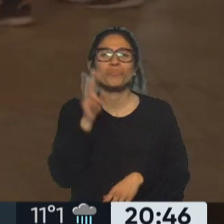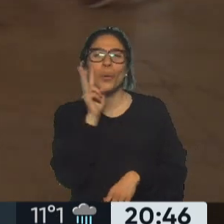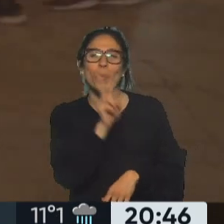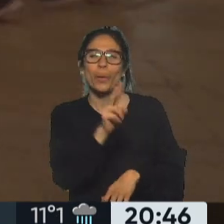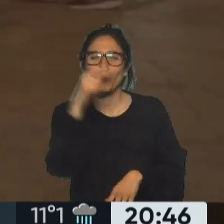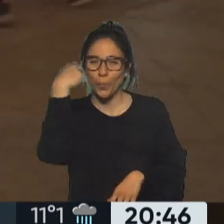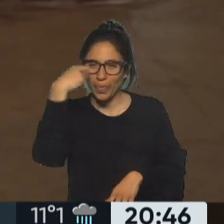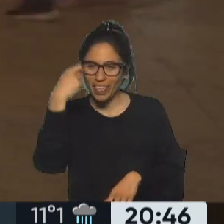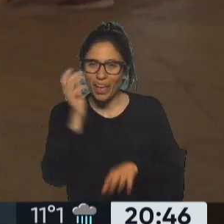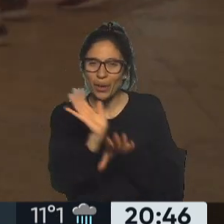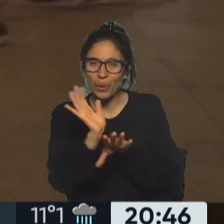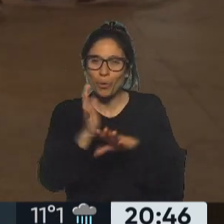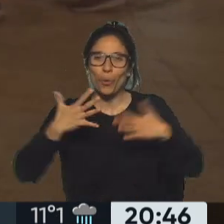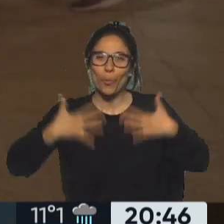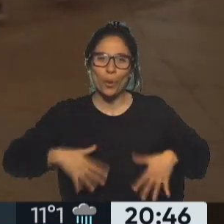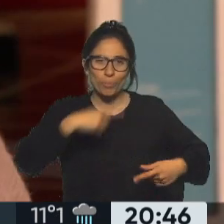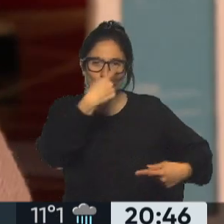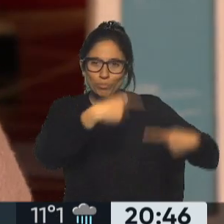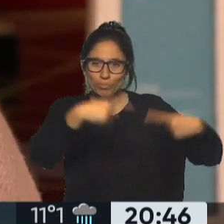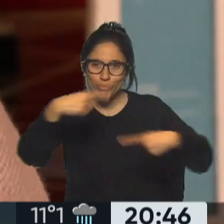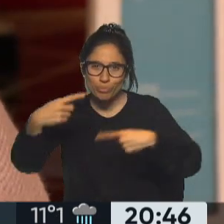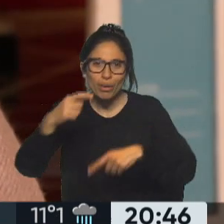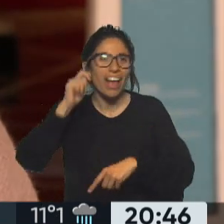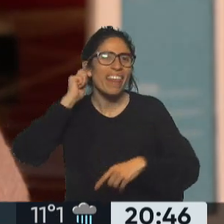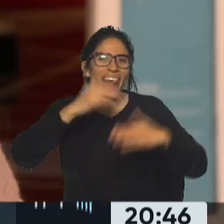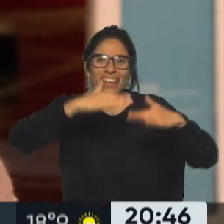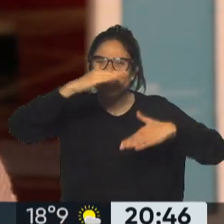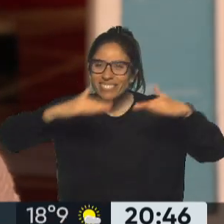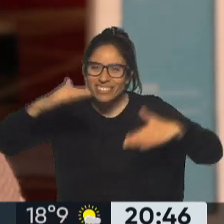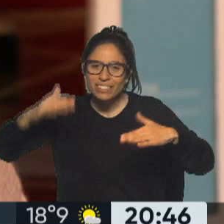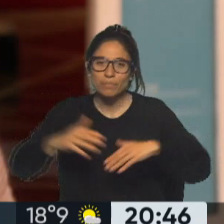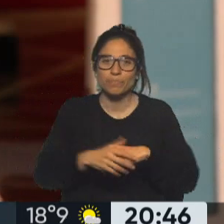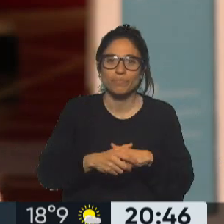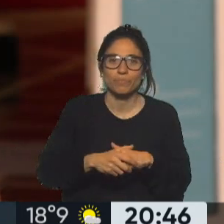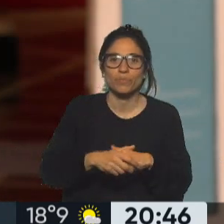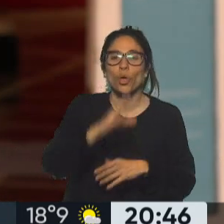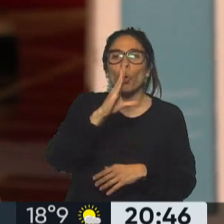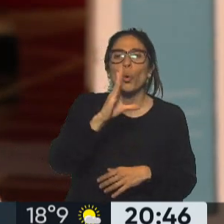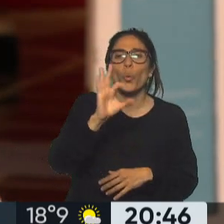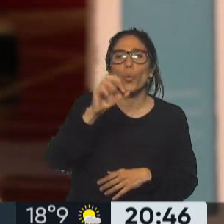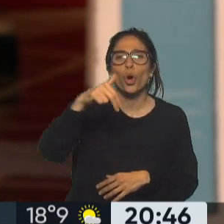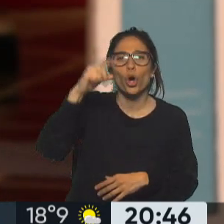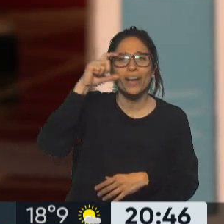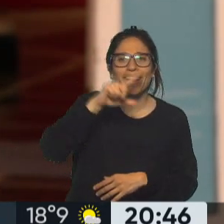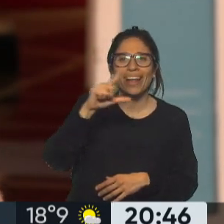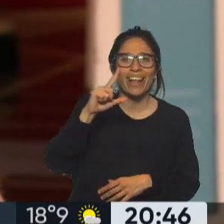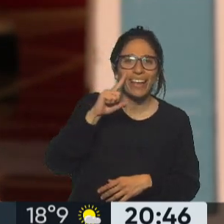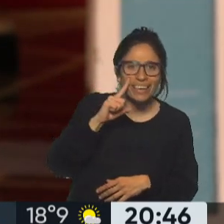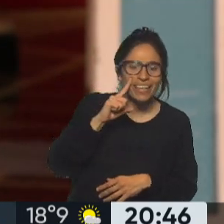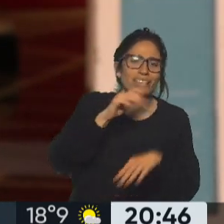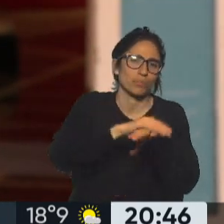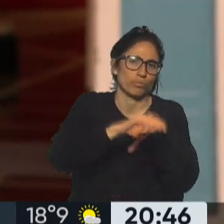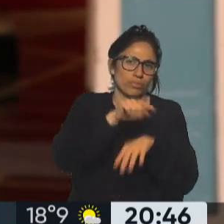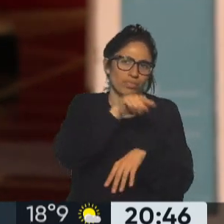edades, y con Monina Bonelli, que es la curadora del teatro y del área, y con Mariana Fidalme, que es la directora, y con Elena Cunha,